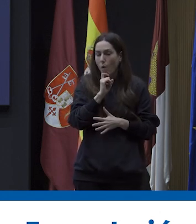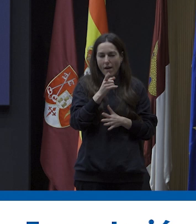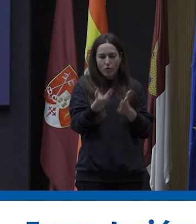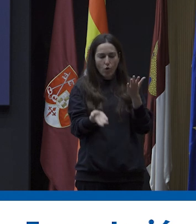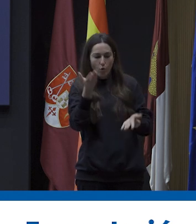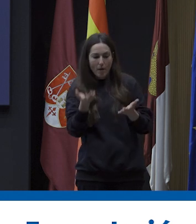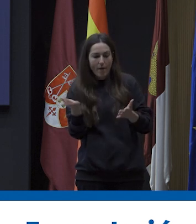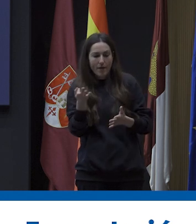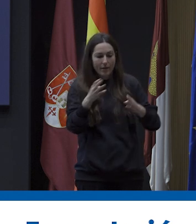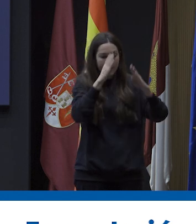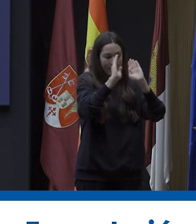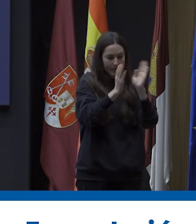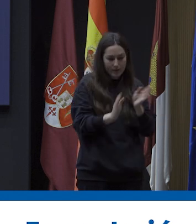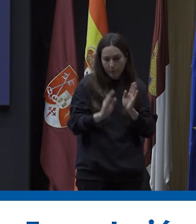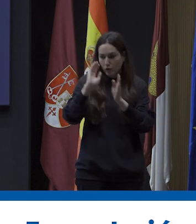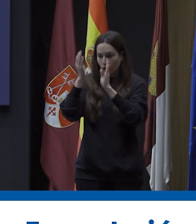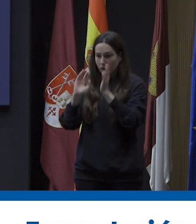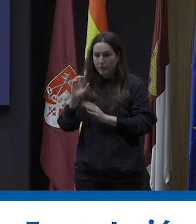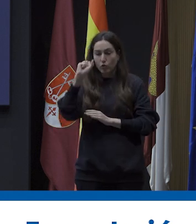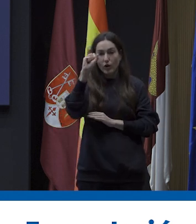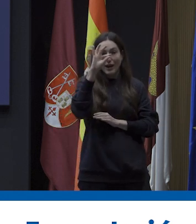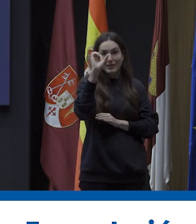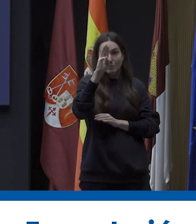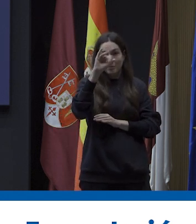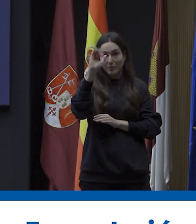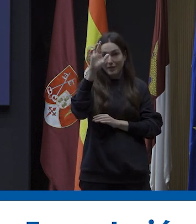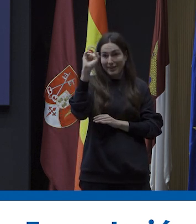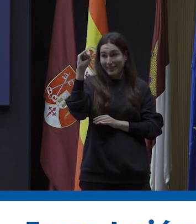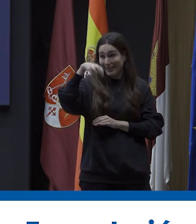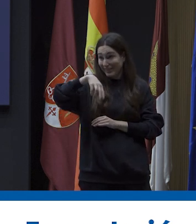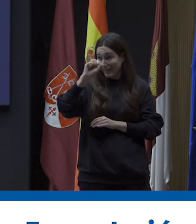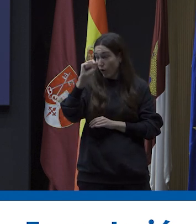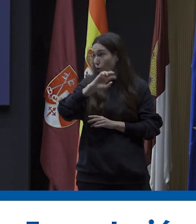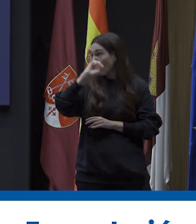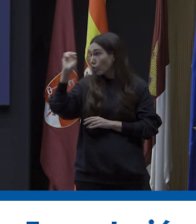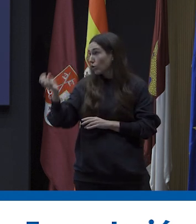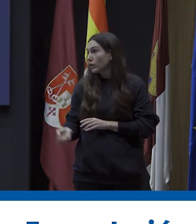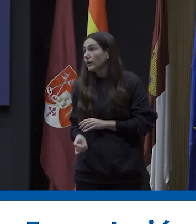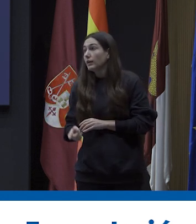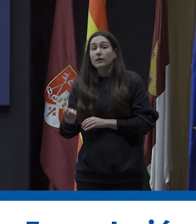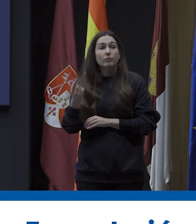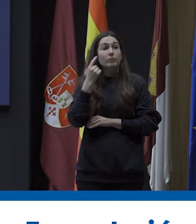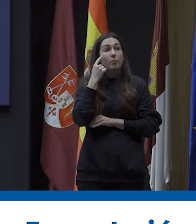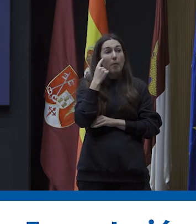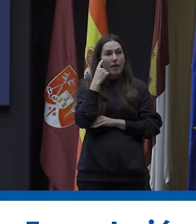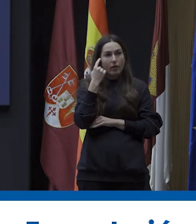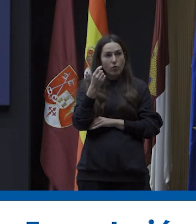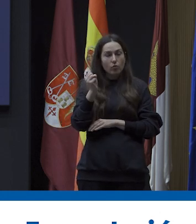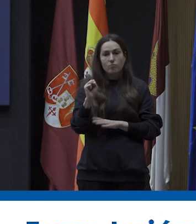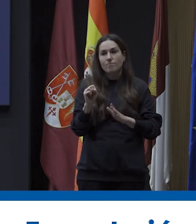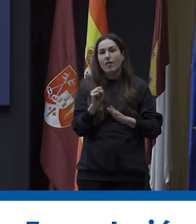con estreptoquinasa intravenosa, aspirina, las dos cosas. Estamos hablando de estudios de 17.000